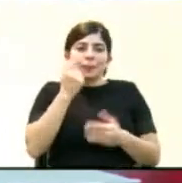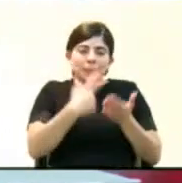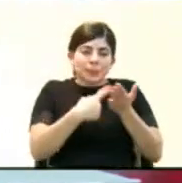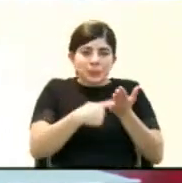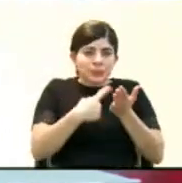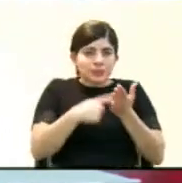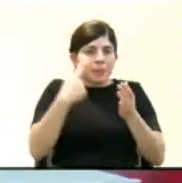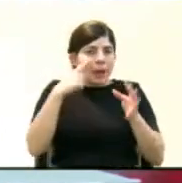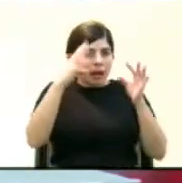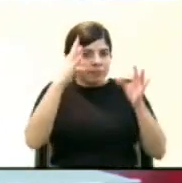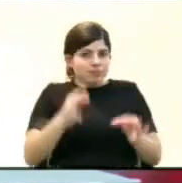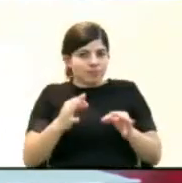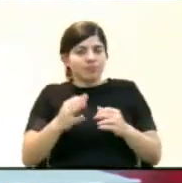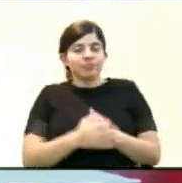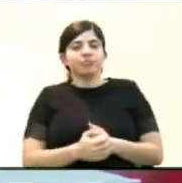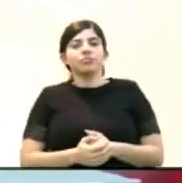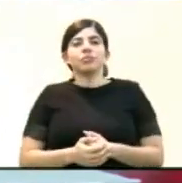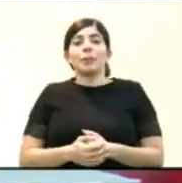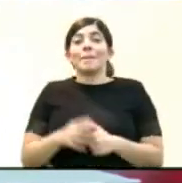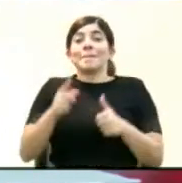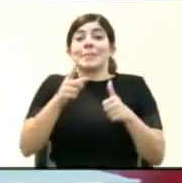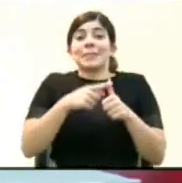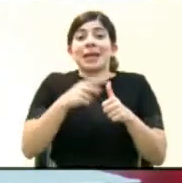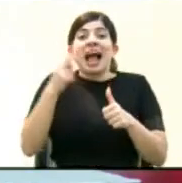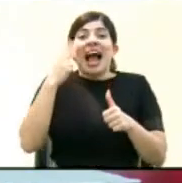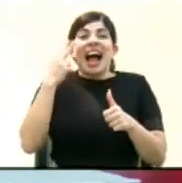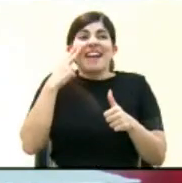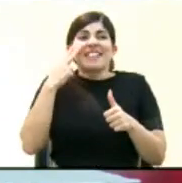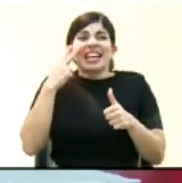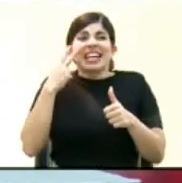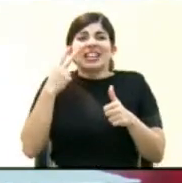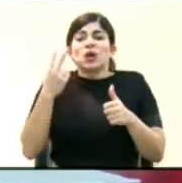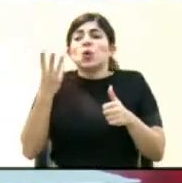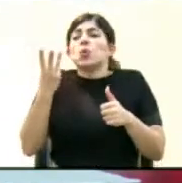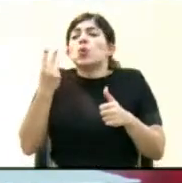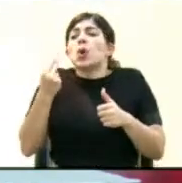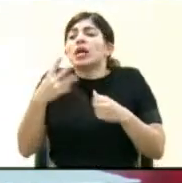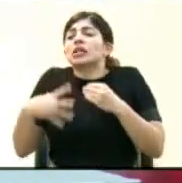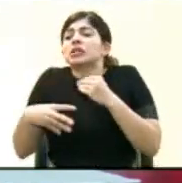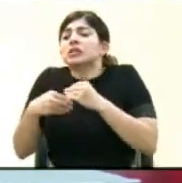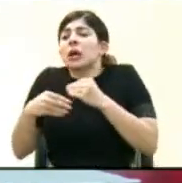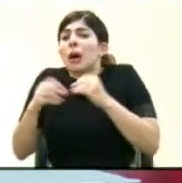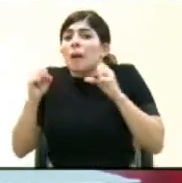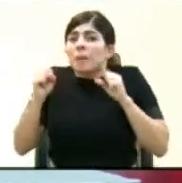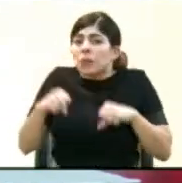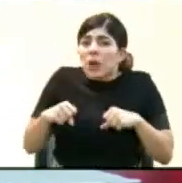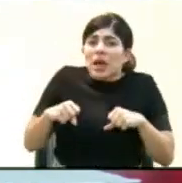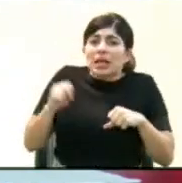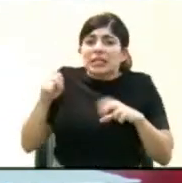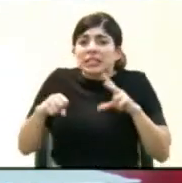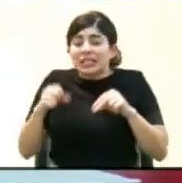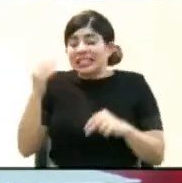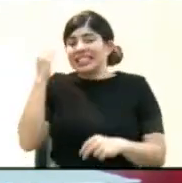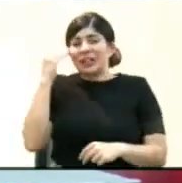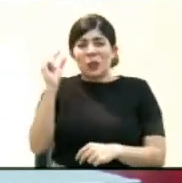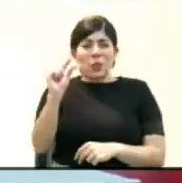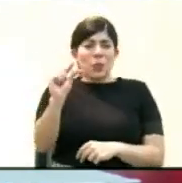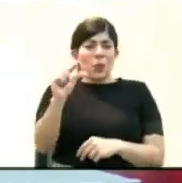decidir para poder primero ver qué capacidad adicional hay. Sabemos que es muy